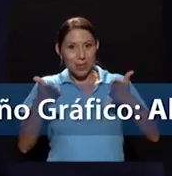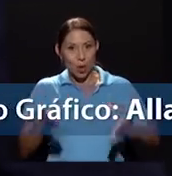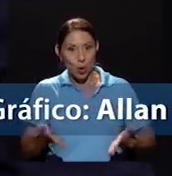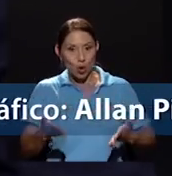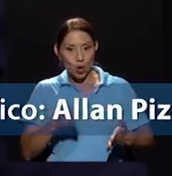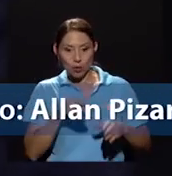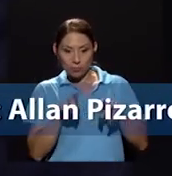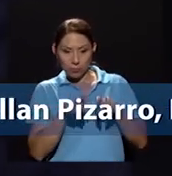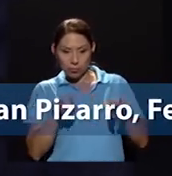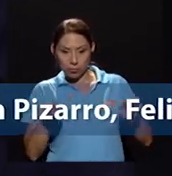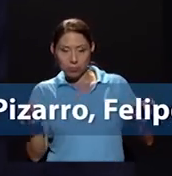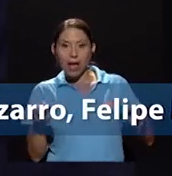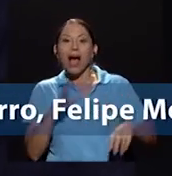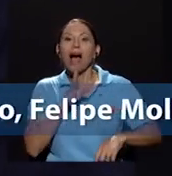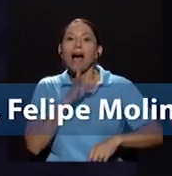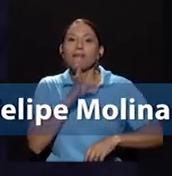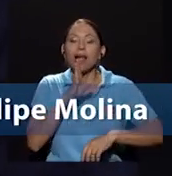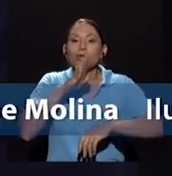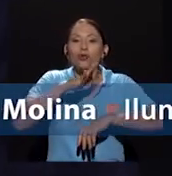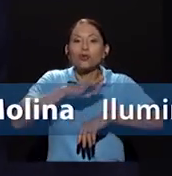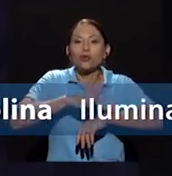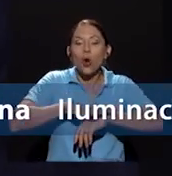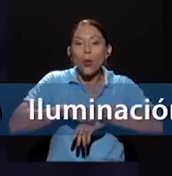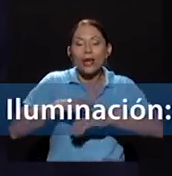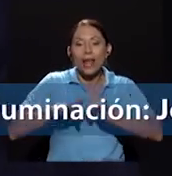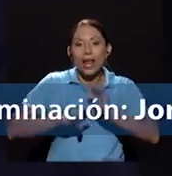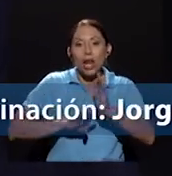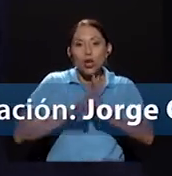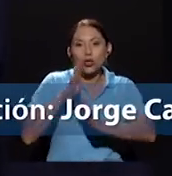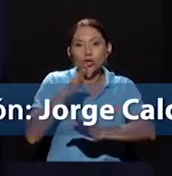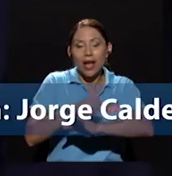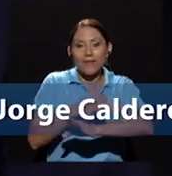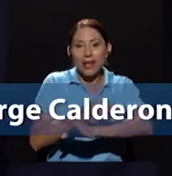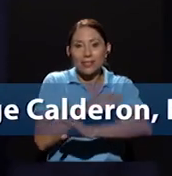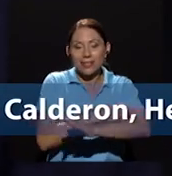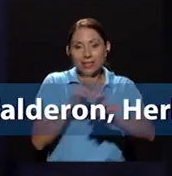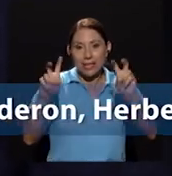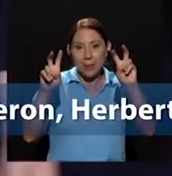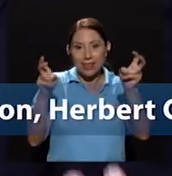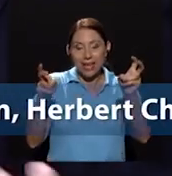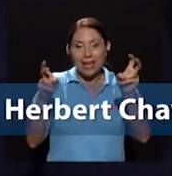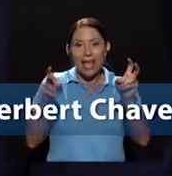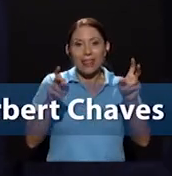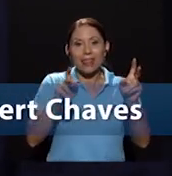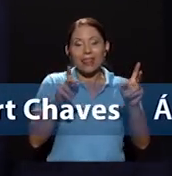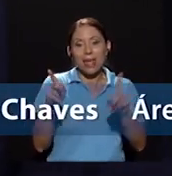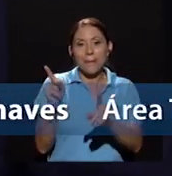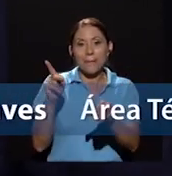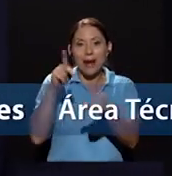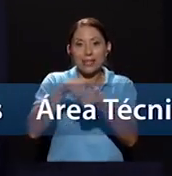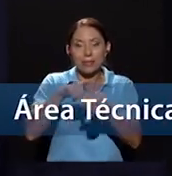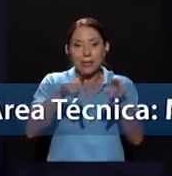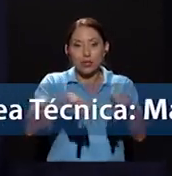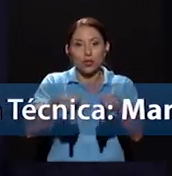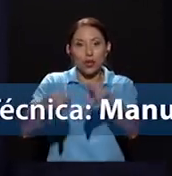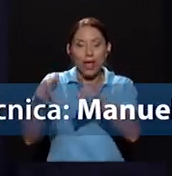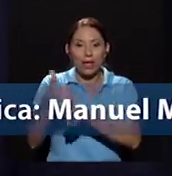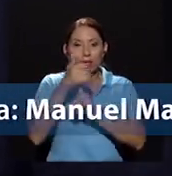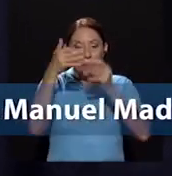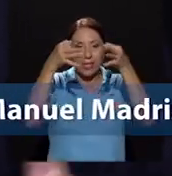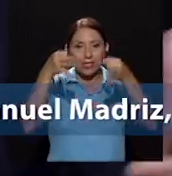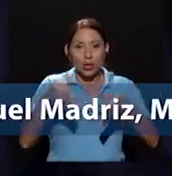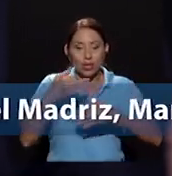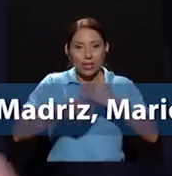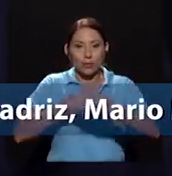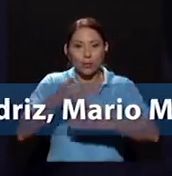sobre los avances en materia de participación ciudadana en la toma de decisiones sobre los procesos de salud